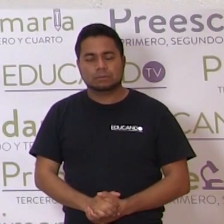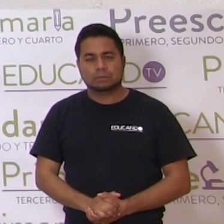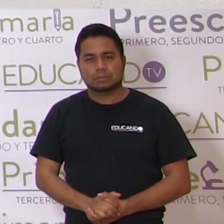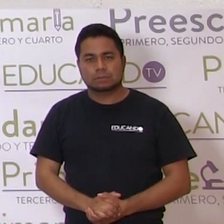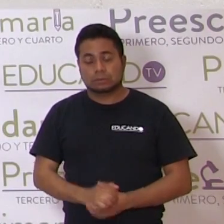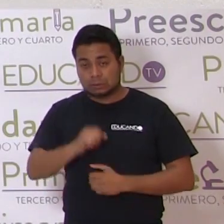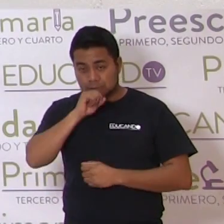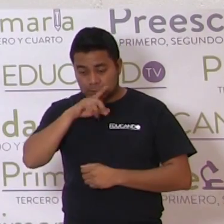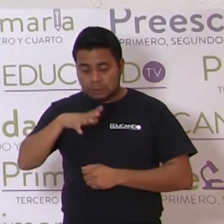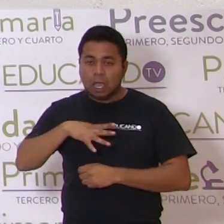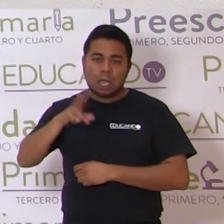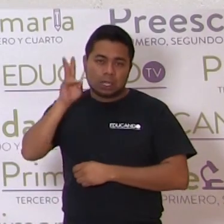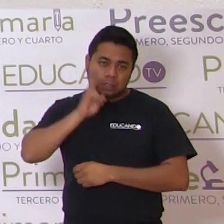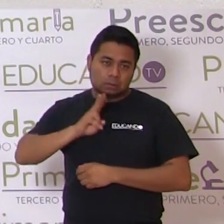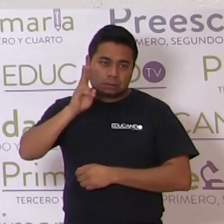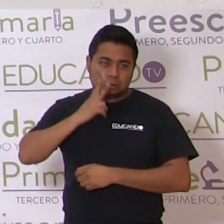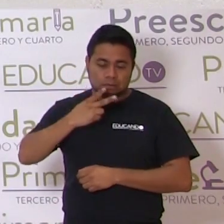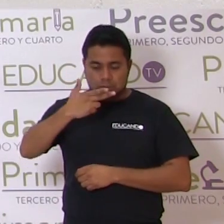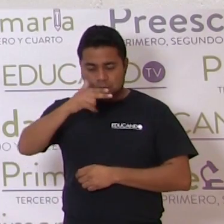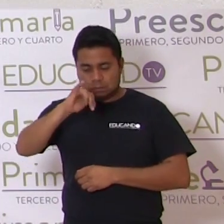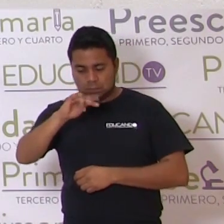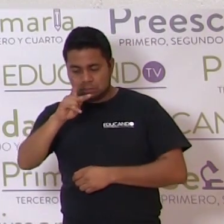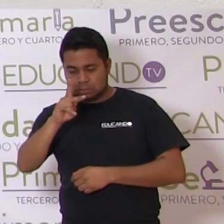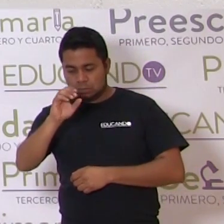que hay una hipótesis,